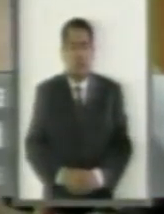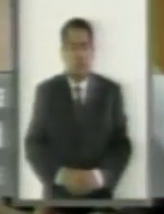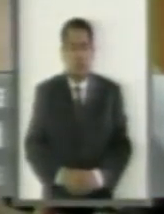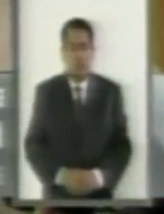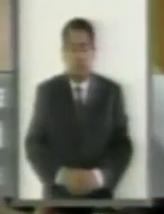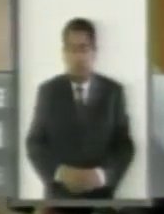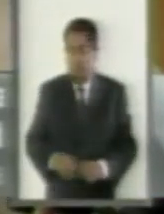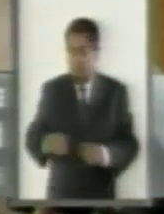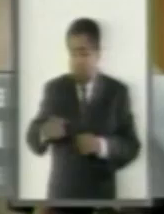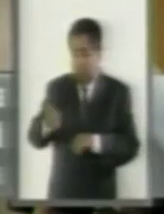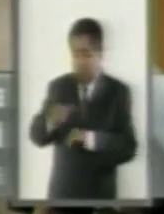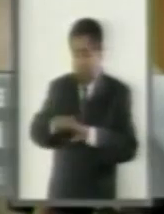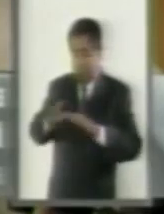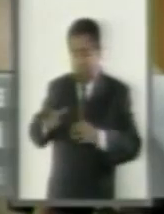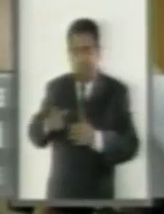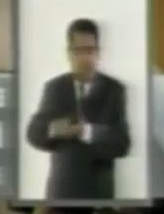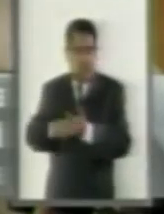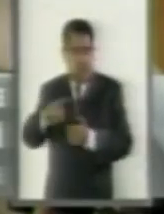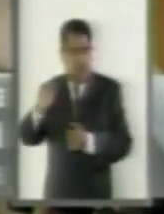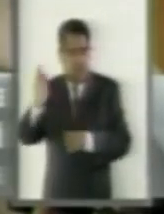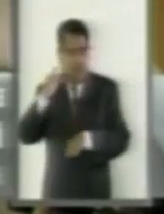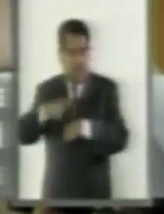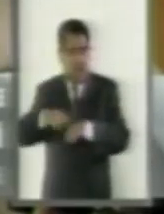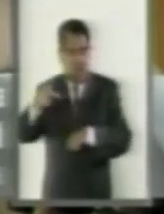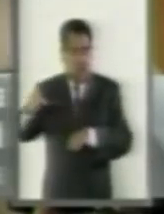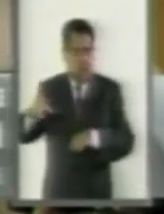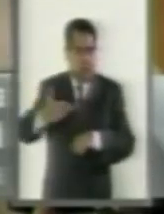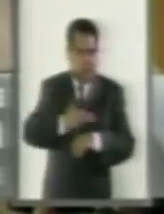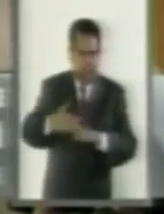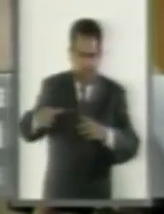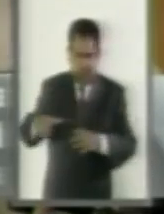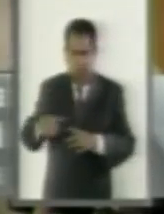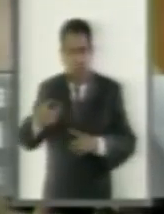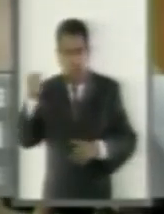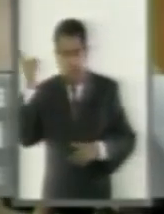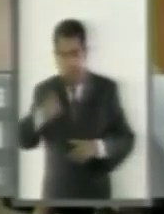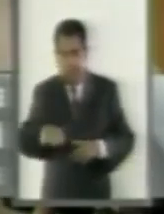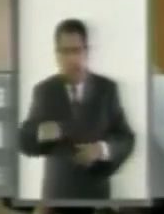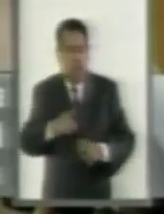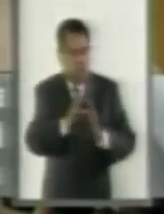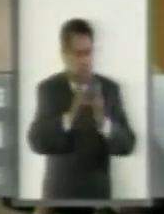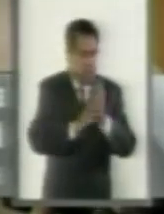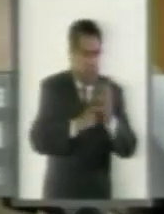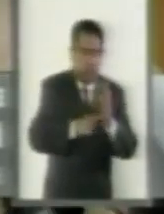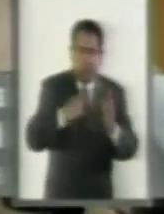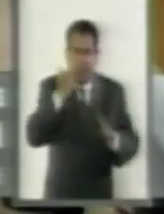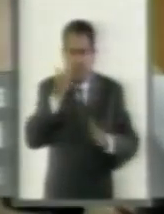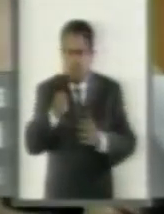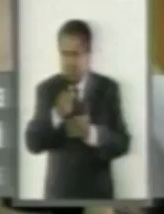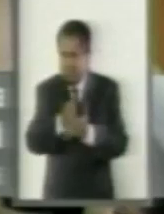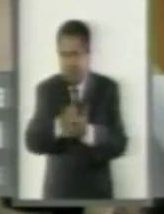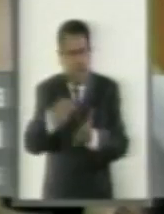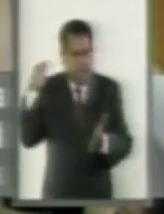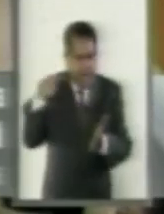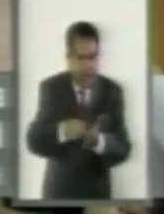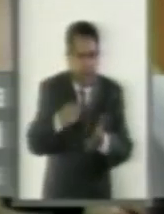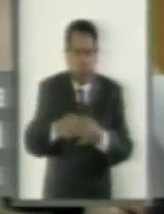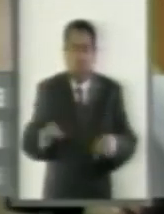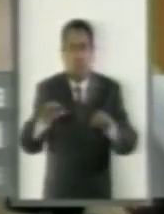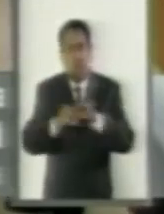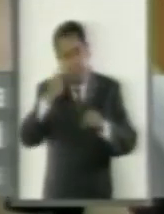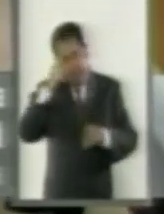Control Interno del Ejecutivo Federal, que por mandato constitucional debemos crear, será una de las piezas claves del nuevo